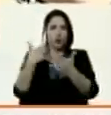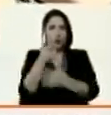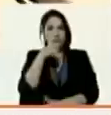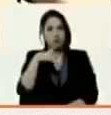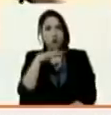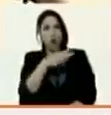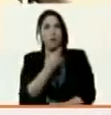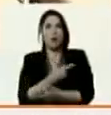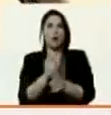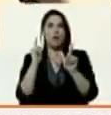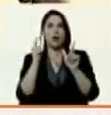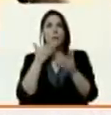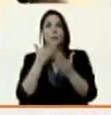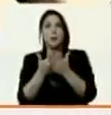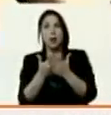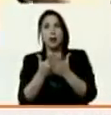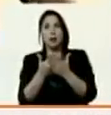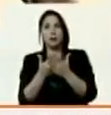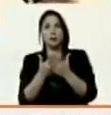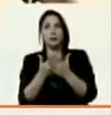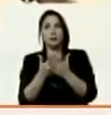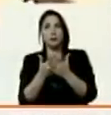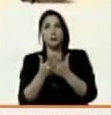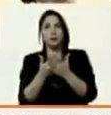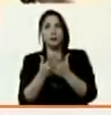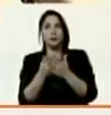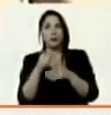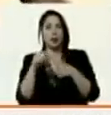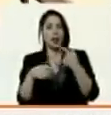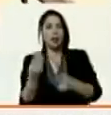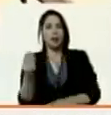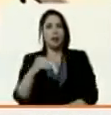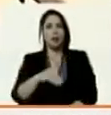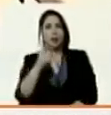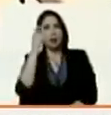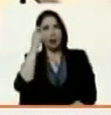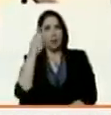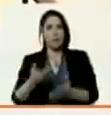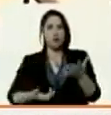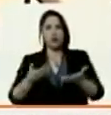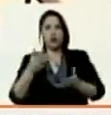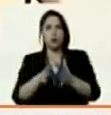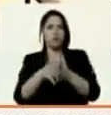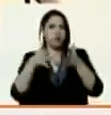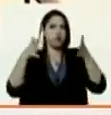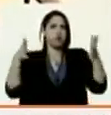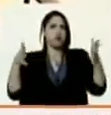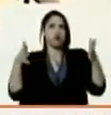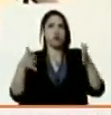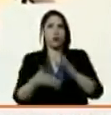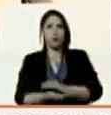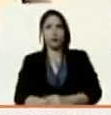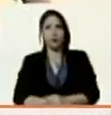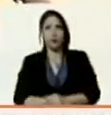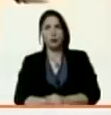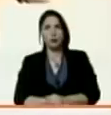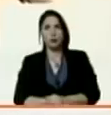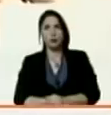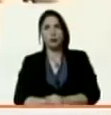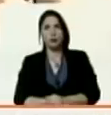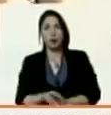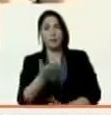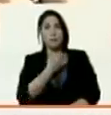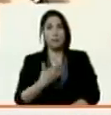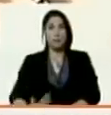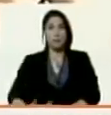de libertad del fervor de independencia está cada día más encendida está más grande está más intensa nos gustaría conocer el presidente